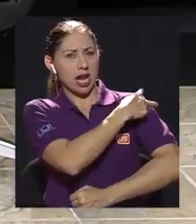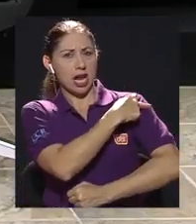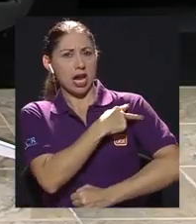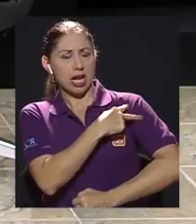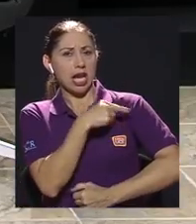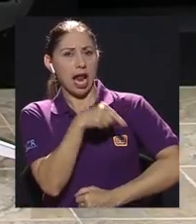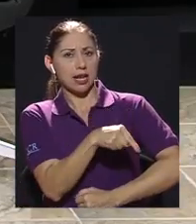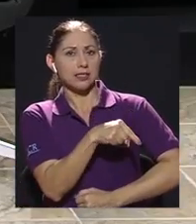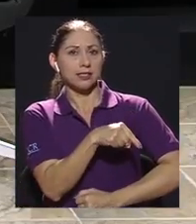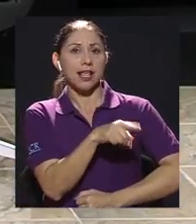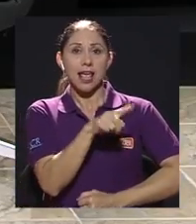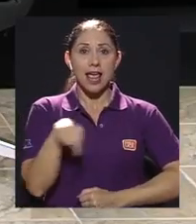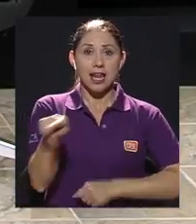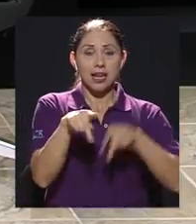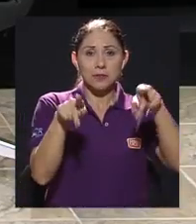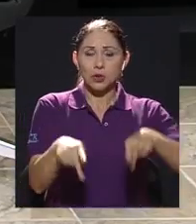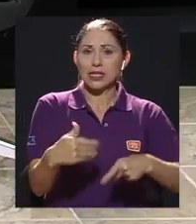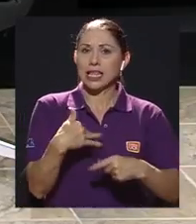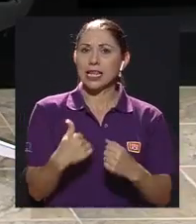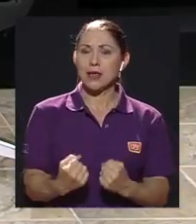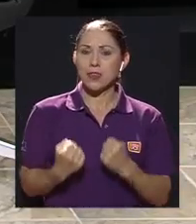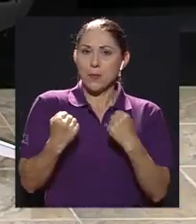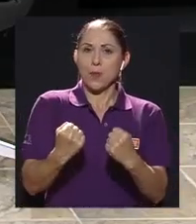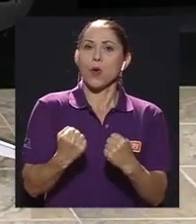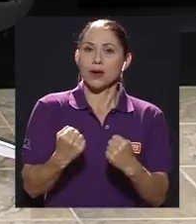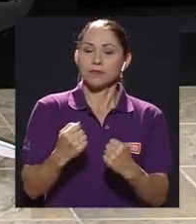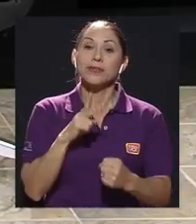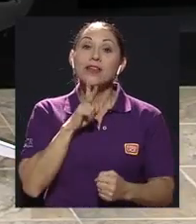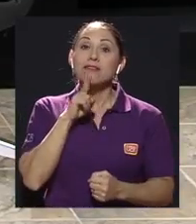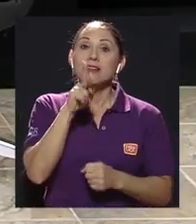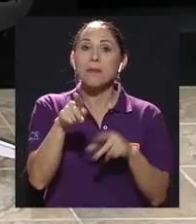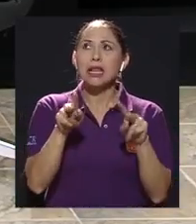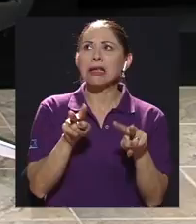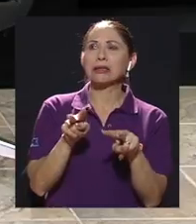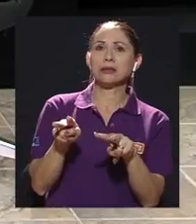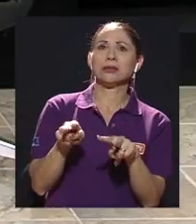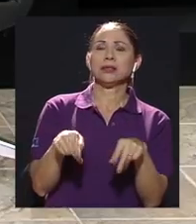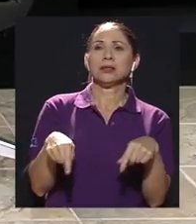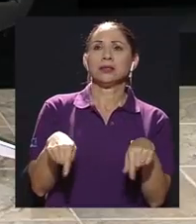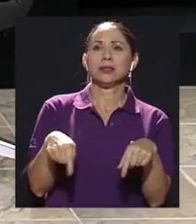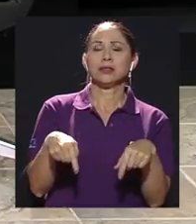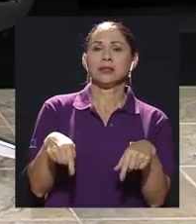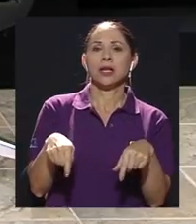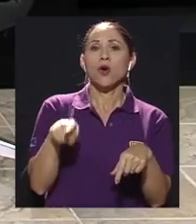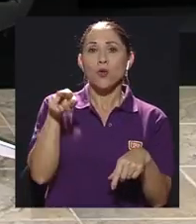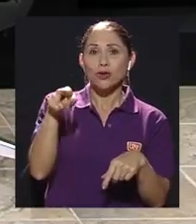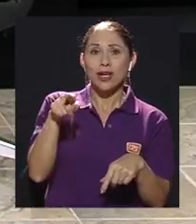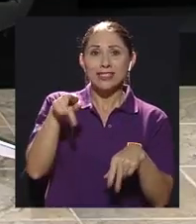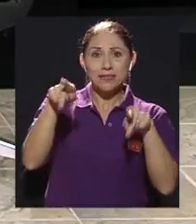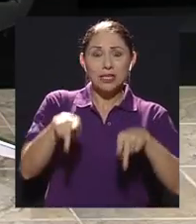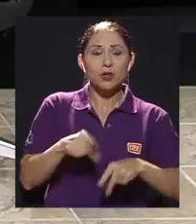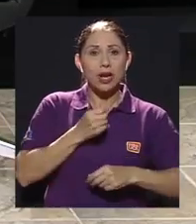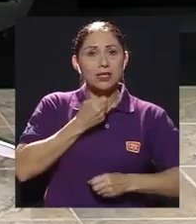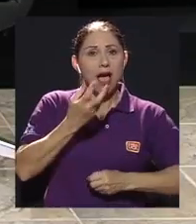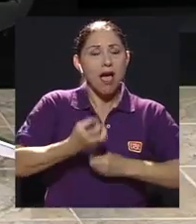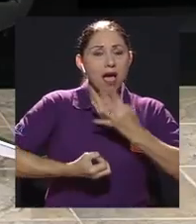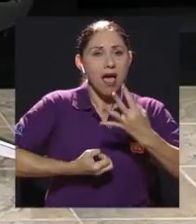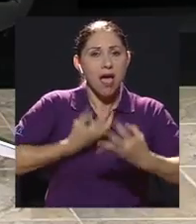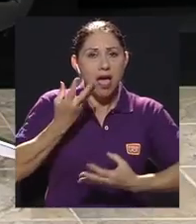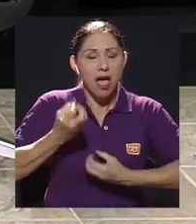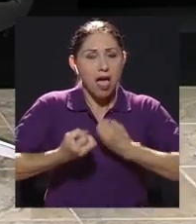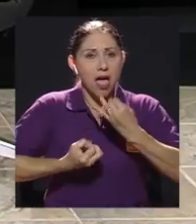eran los que tenían todo el poder y realmente la gente temblaba ante las voces de estas personas